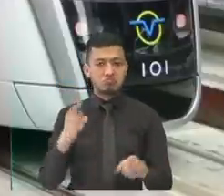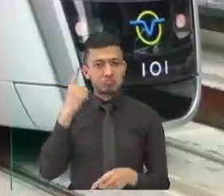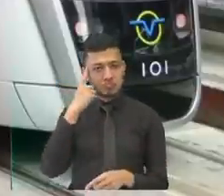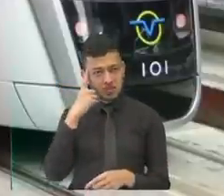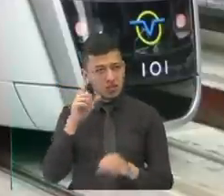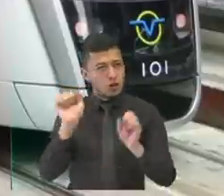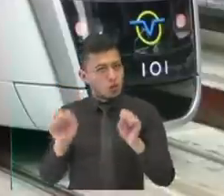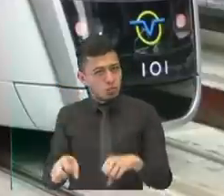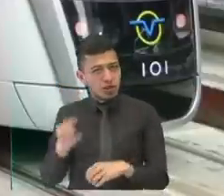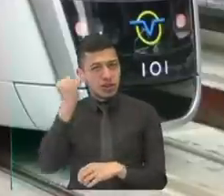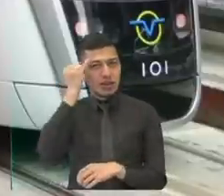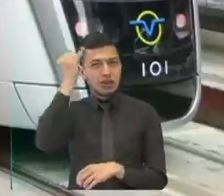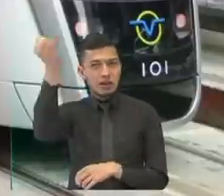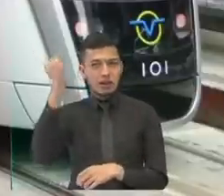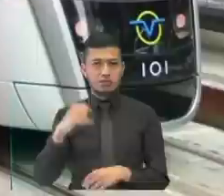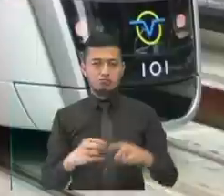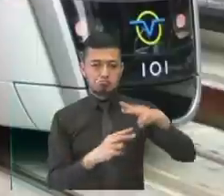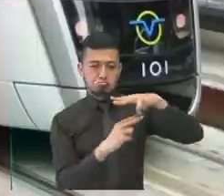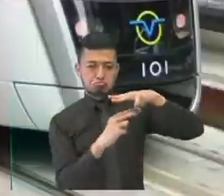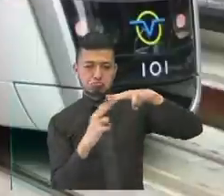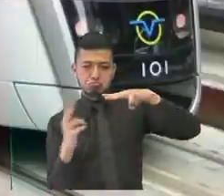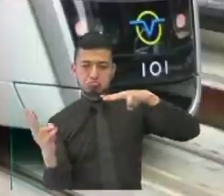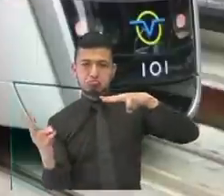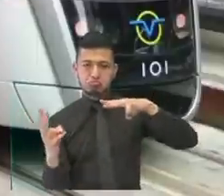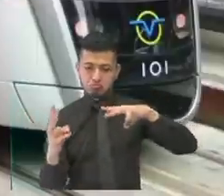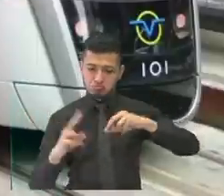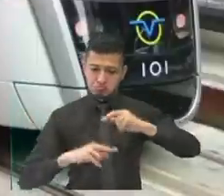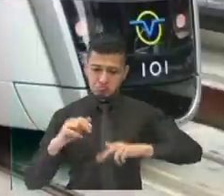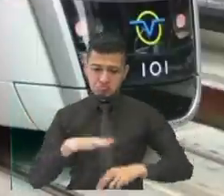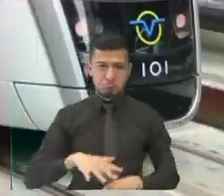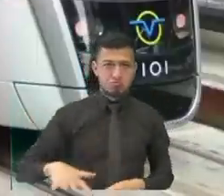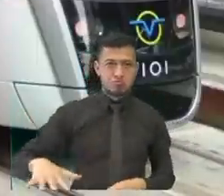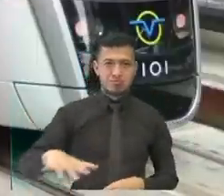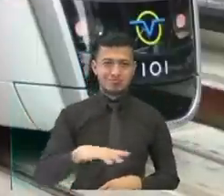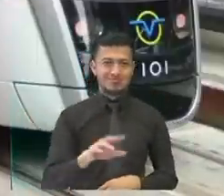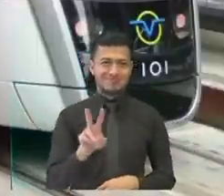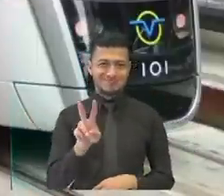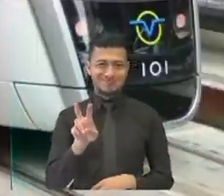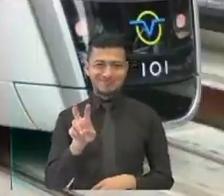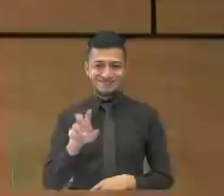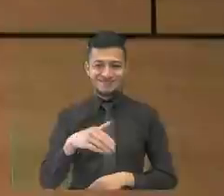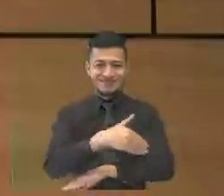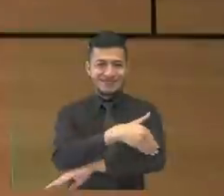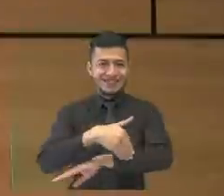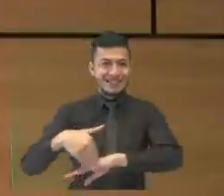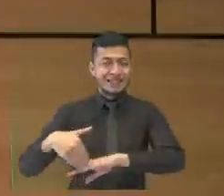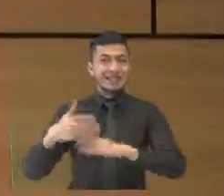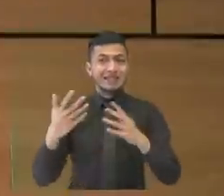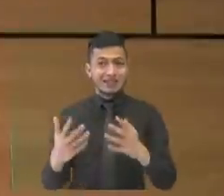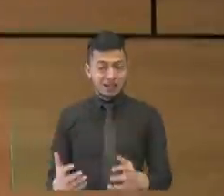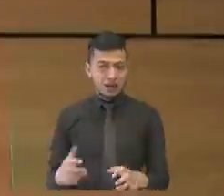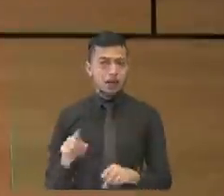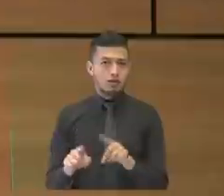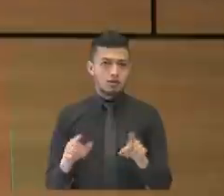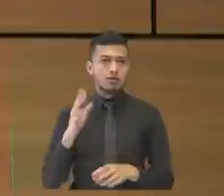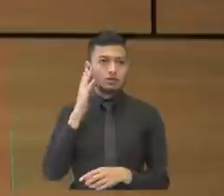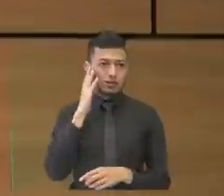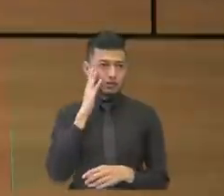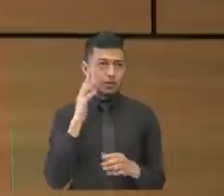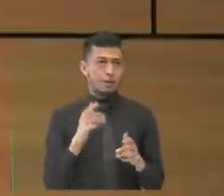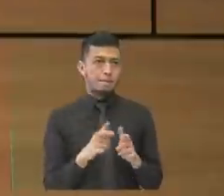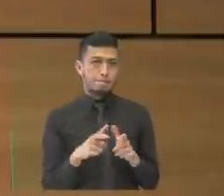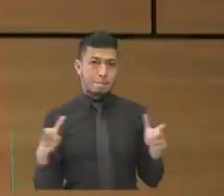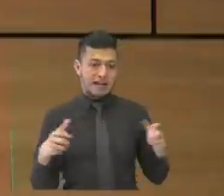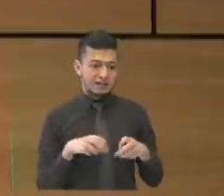se podría hacer un tranvía en la séptima. Algunos, aunque ustedes vieron que se destaca mucho más, como 5 veces más la opción de